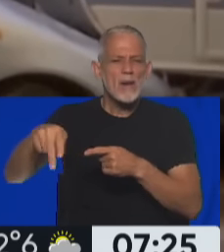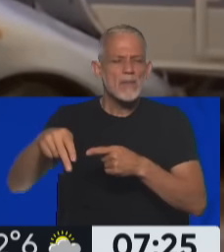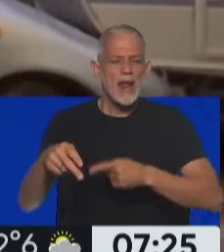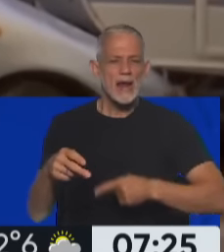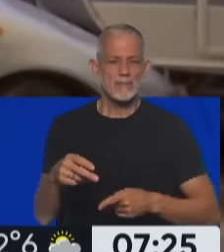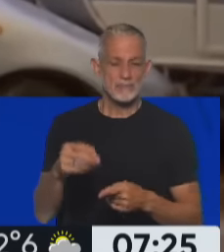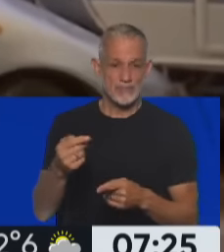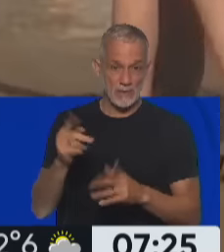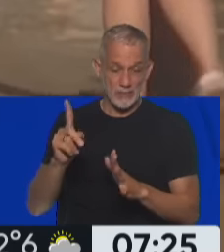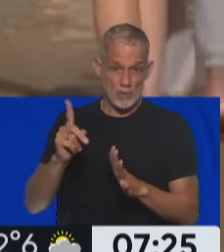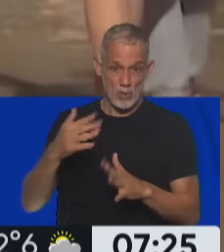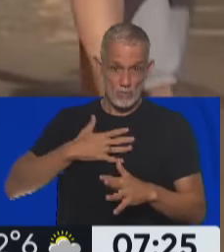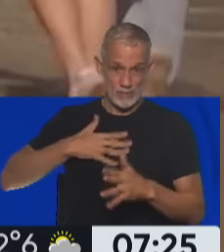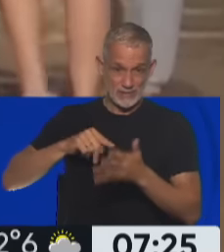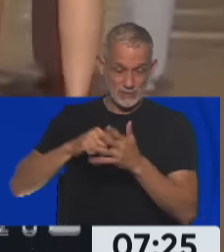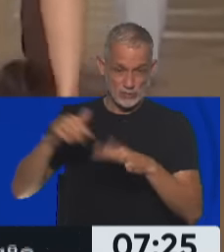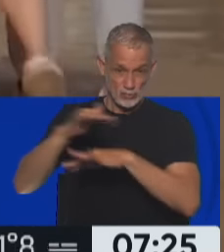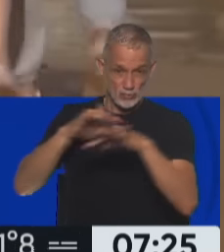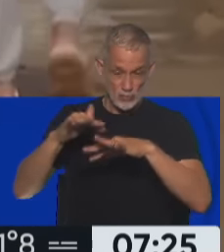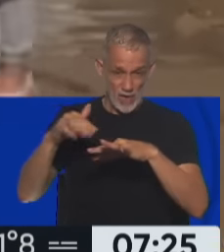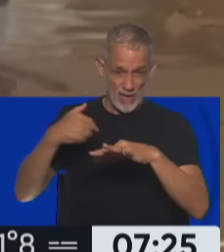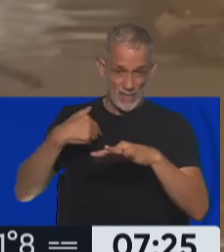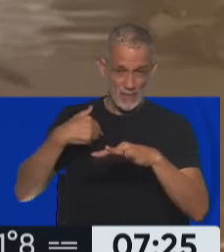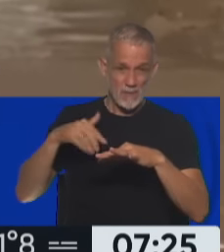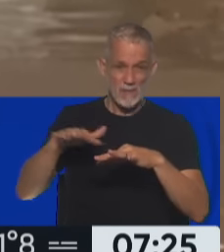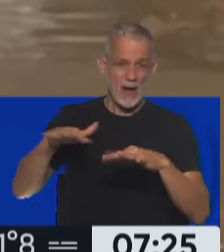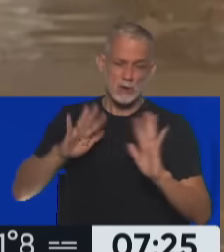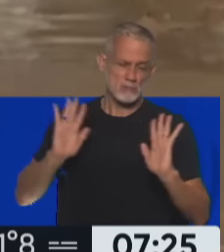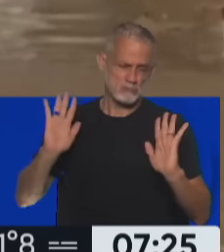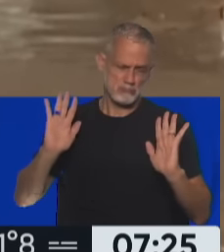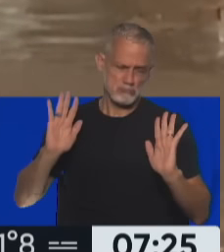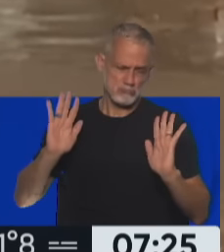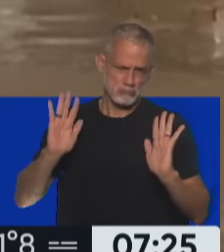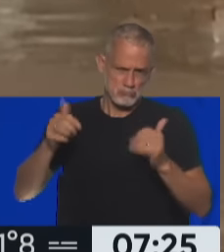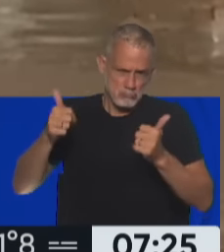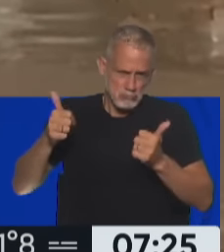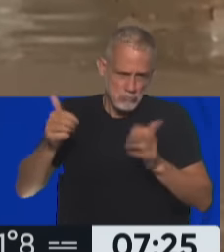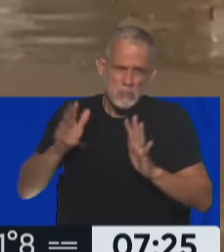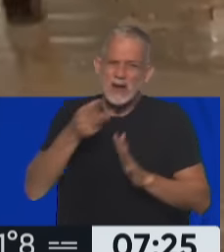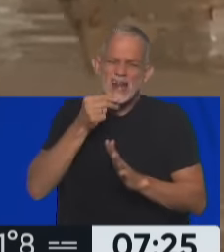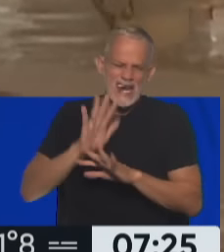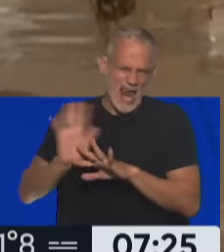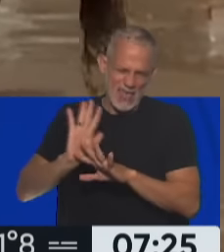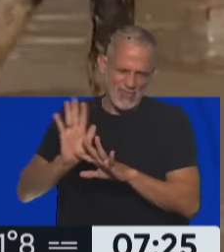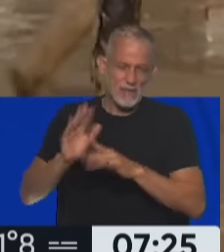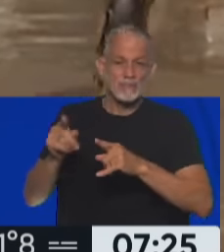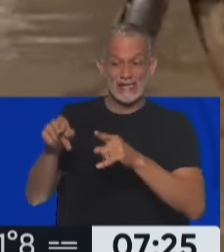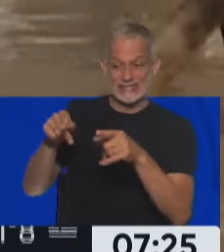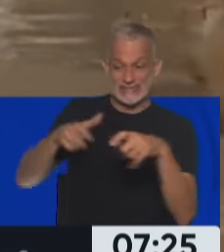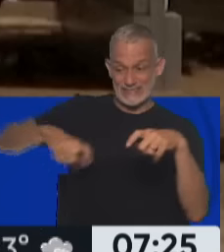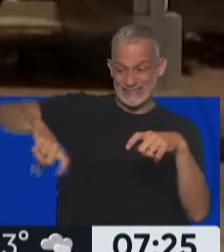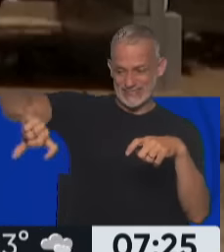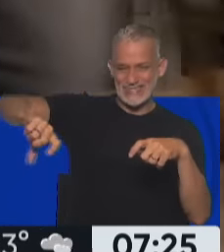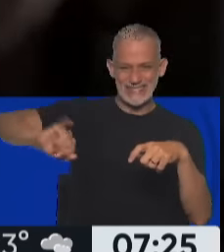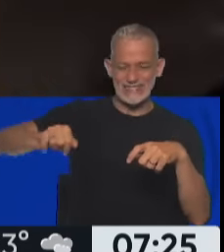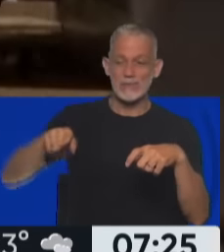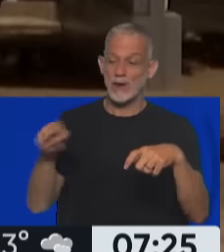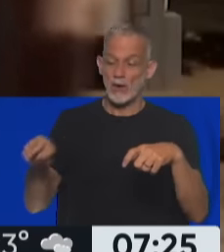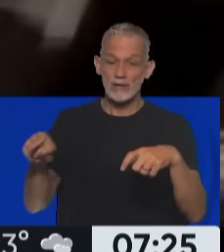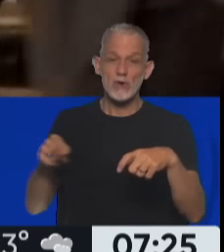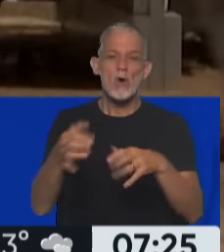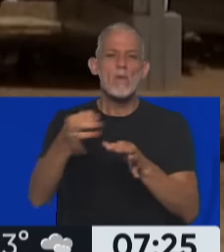Como decía, en la parte de la ciudad, justamente acá No hay no problema. pasó prácticamente nada. Lo que pasa es que todo eso son los